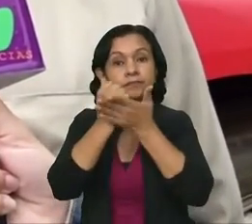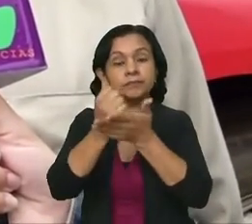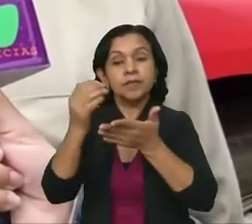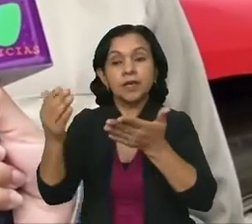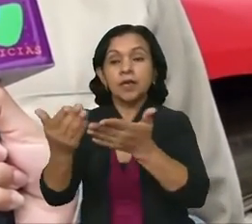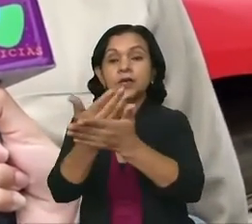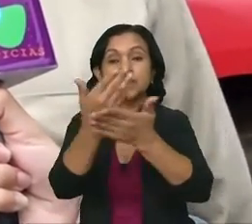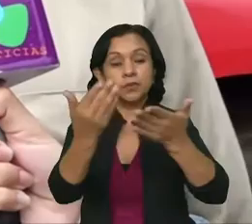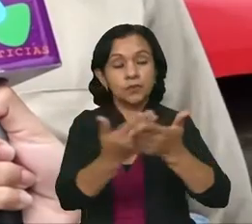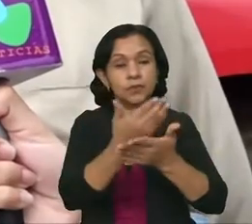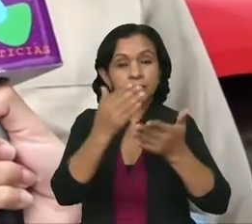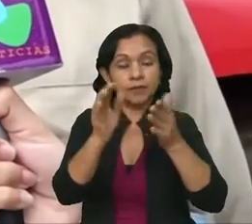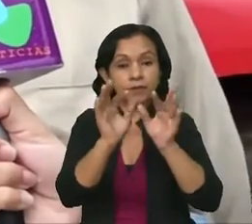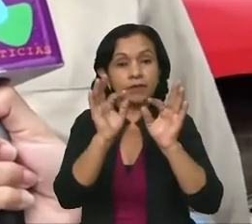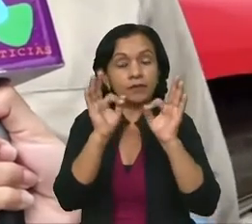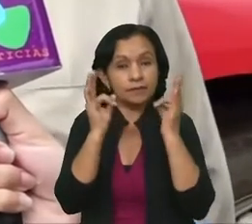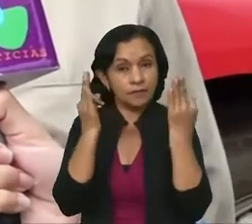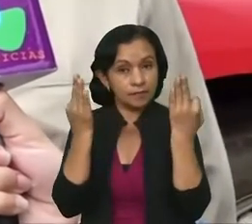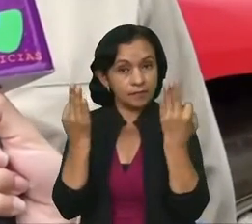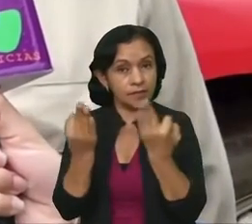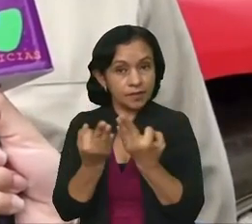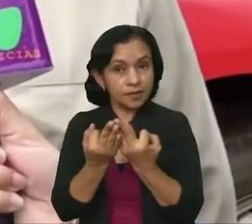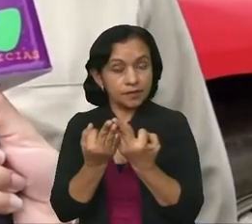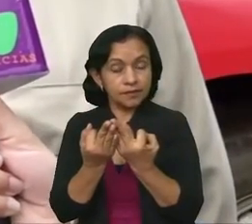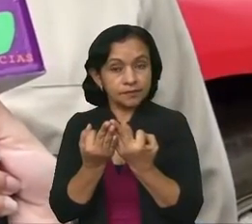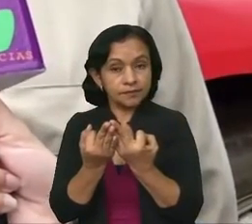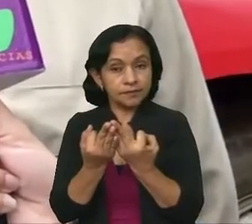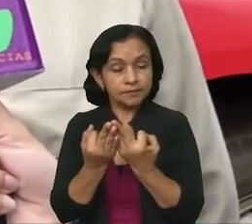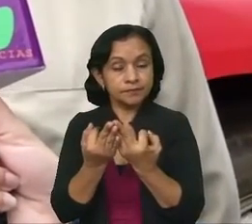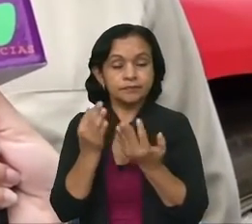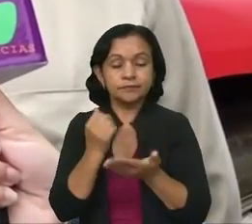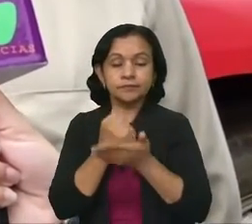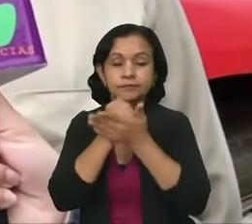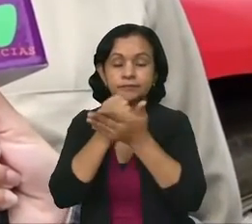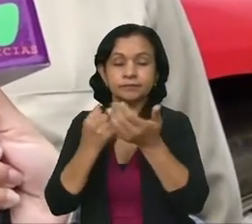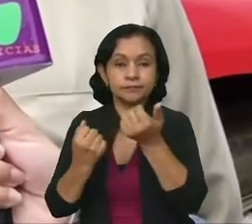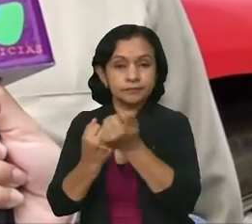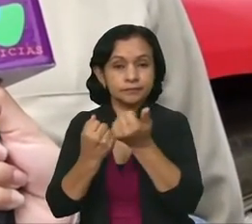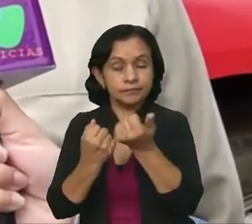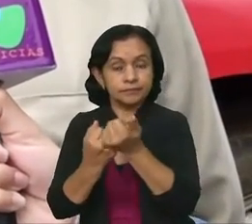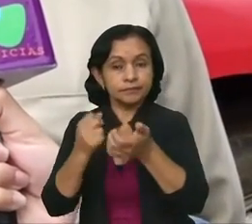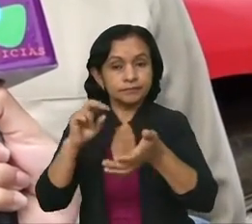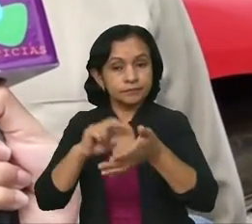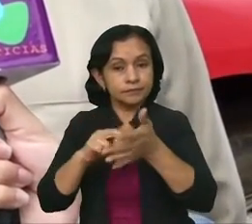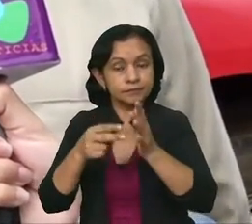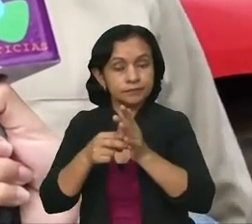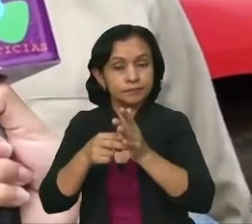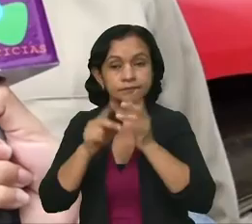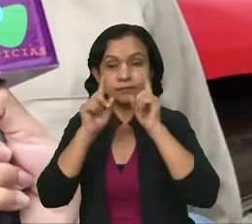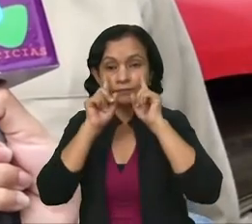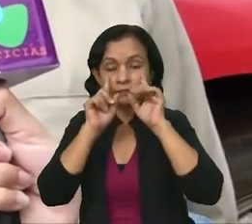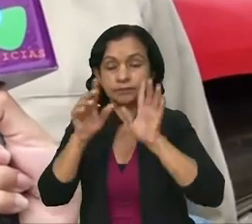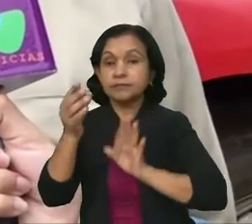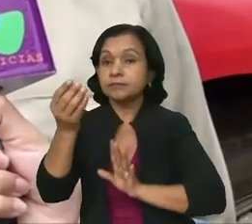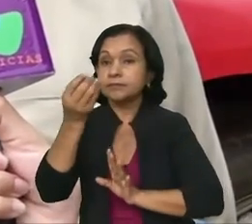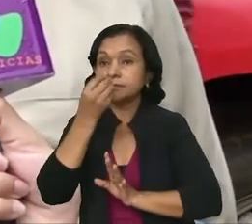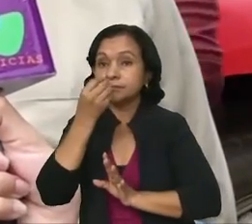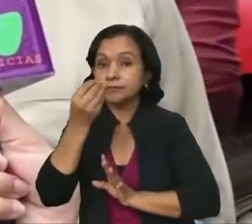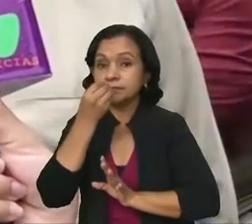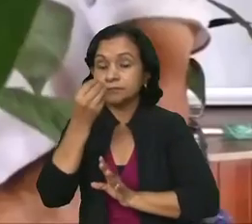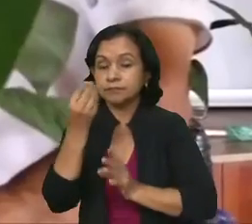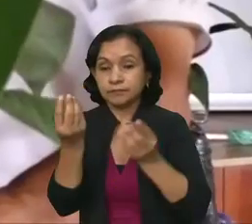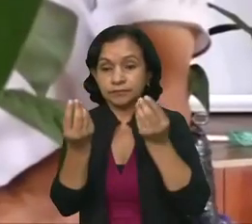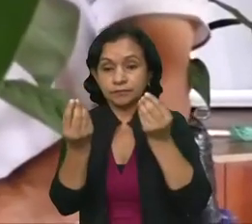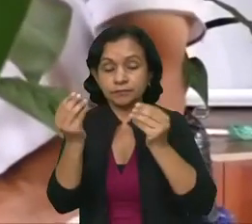nuevas familias y, por supuesto, aportar a lo que es la seguridad alimentaria y la